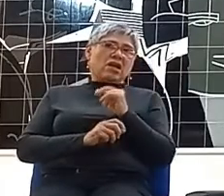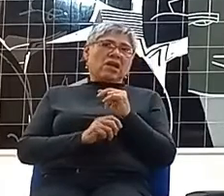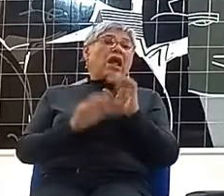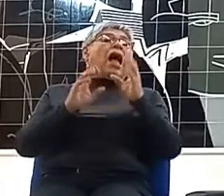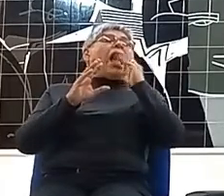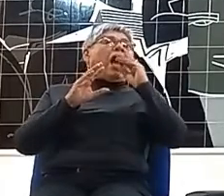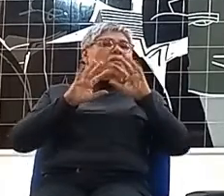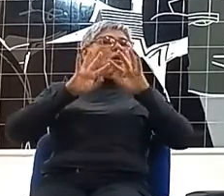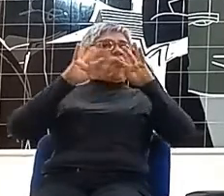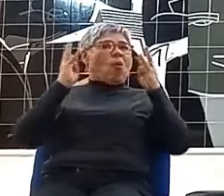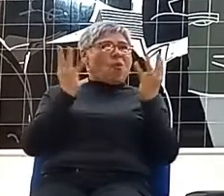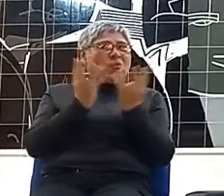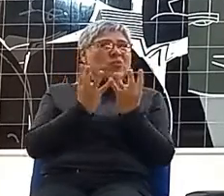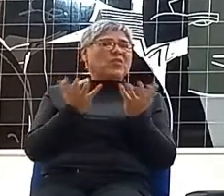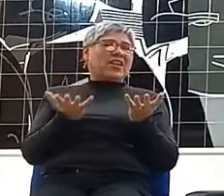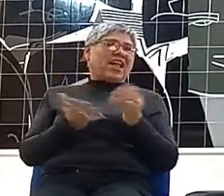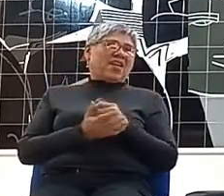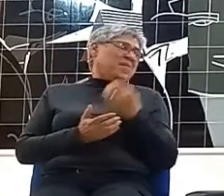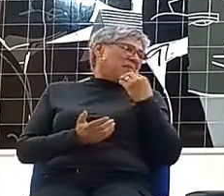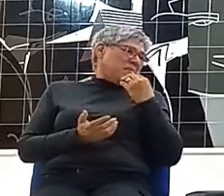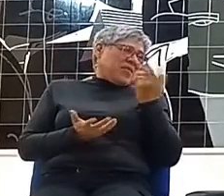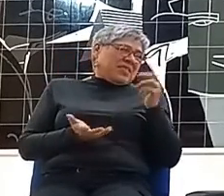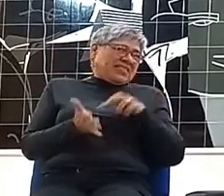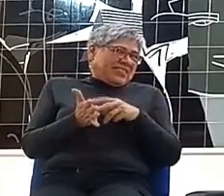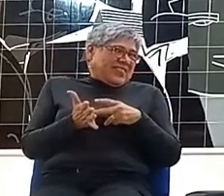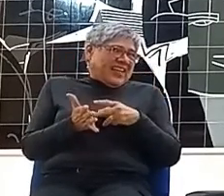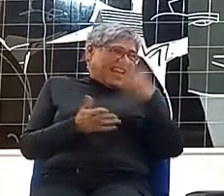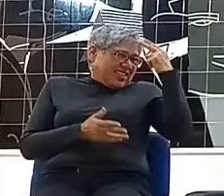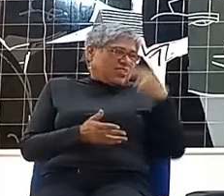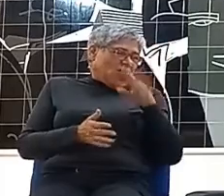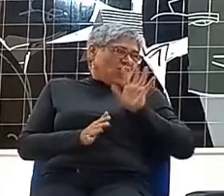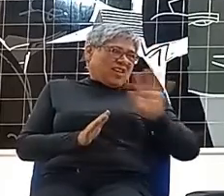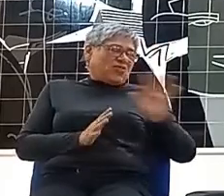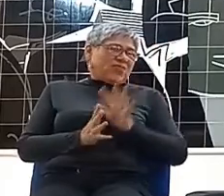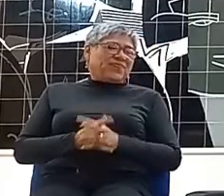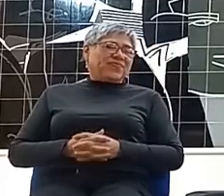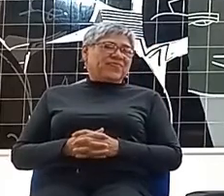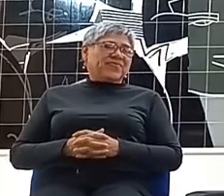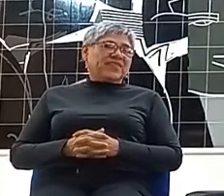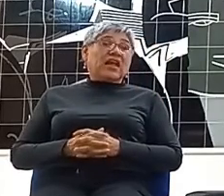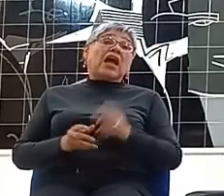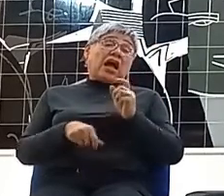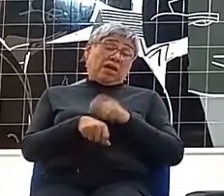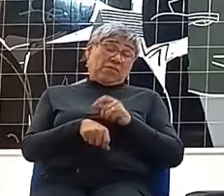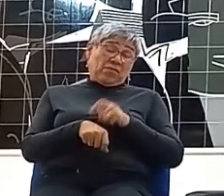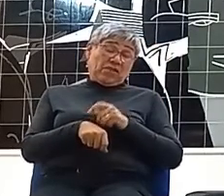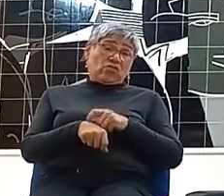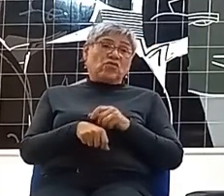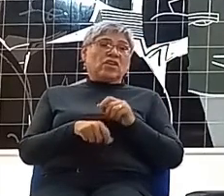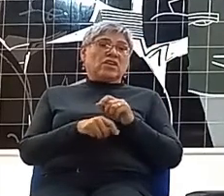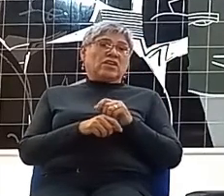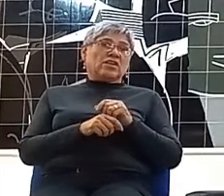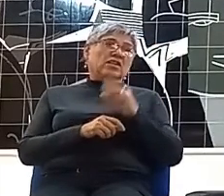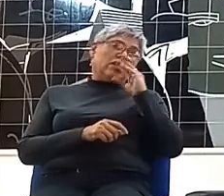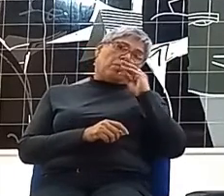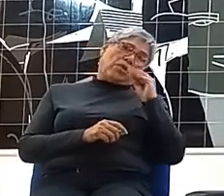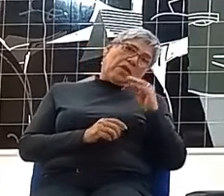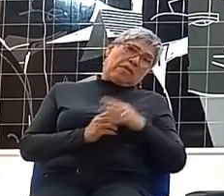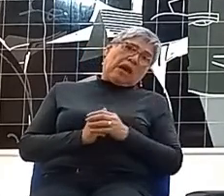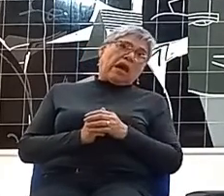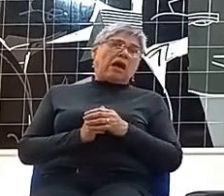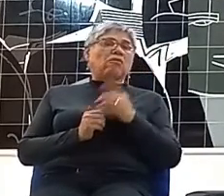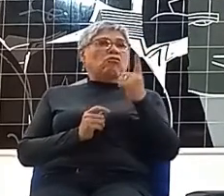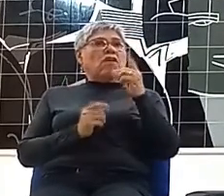conjunto cerrado, por ejemplo, pues eso implica una historia, eso hay un momento en el que se puede hablar de unas nuevas formas de